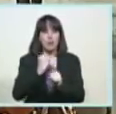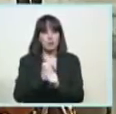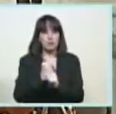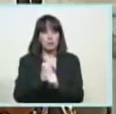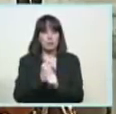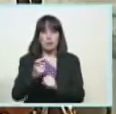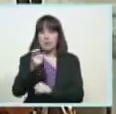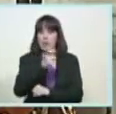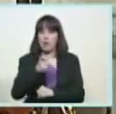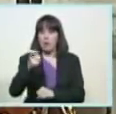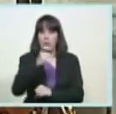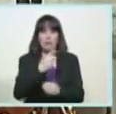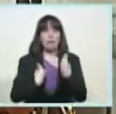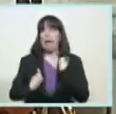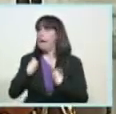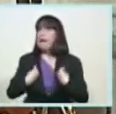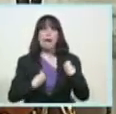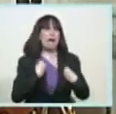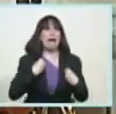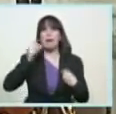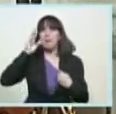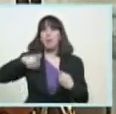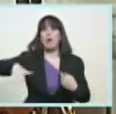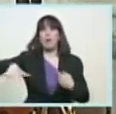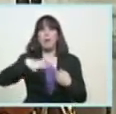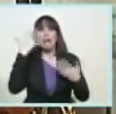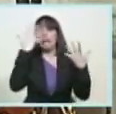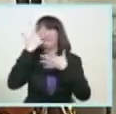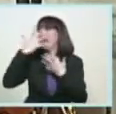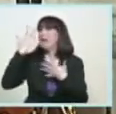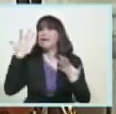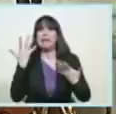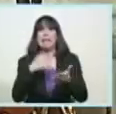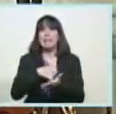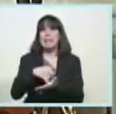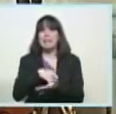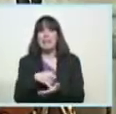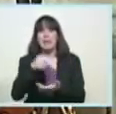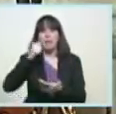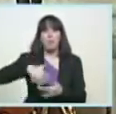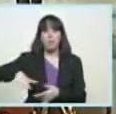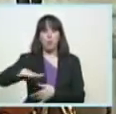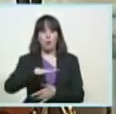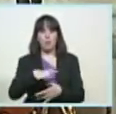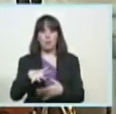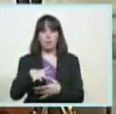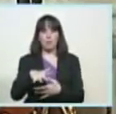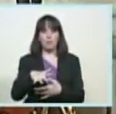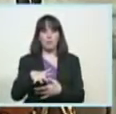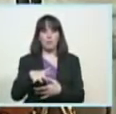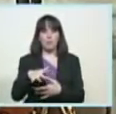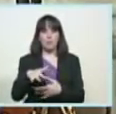que los que busquen desesperar confundir debilitar a nuestro pueblo